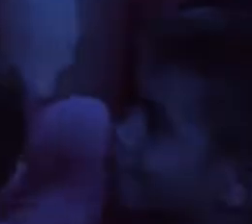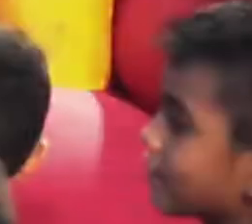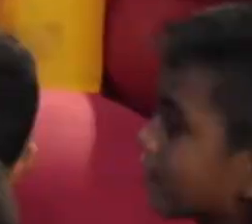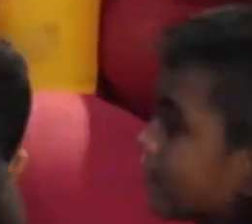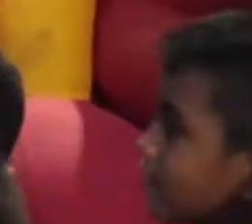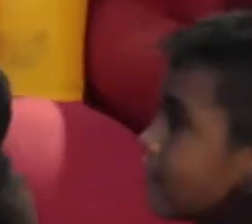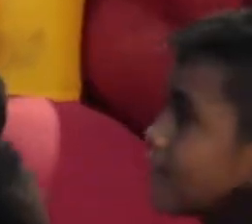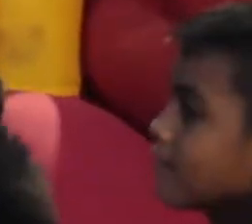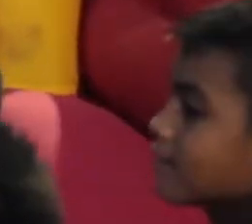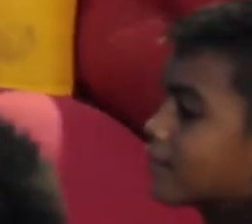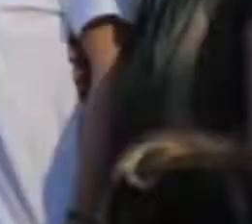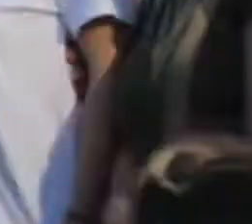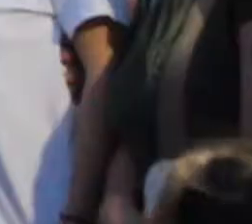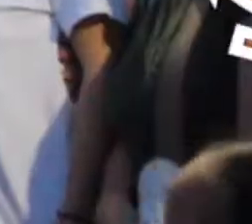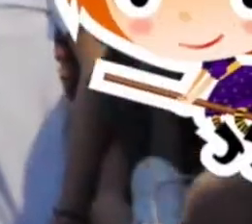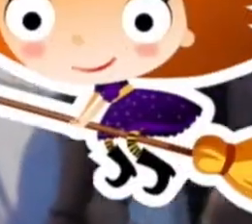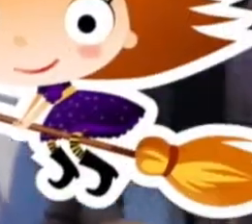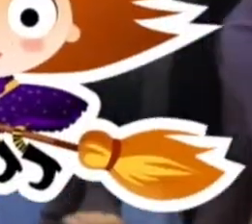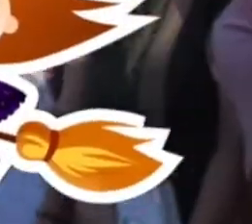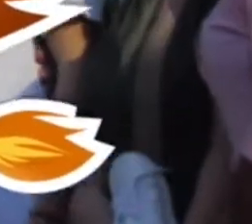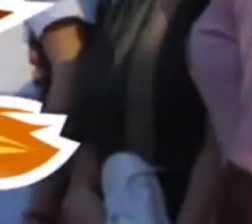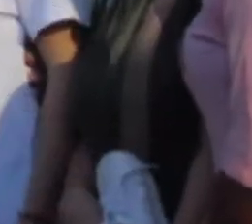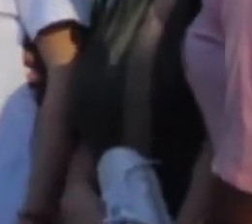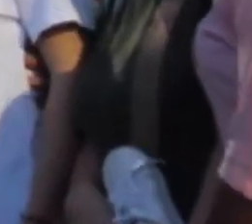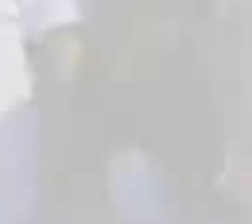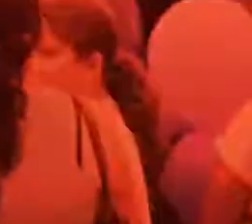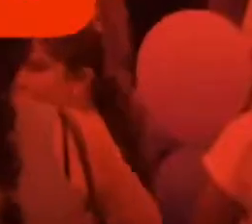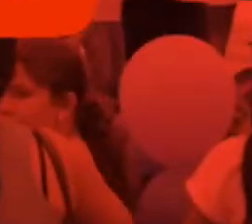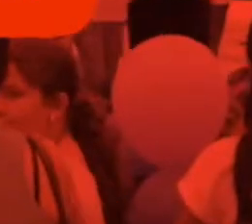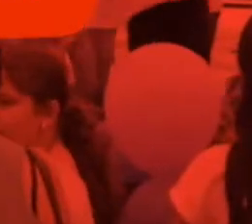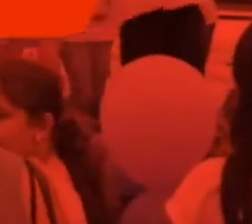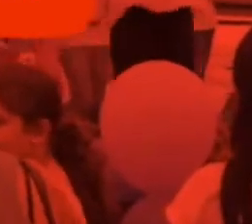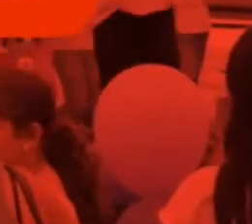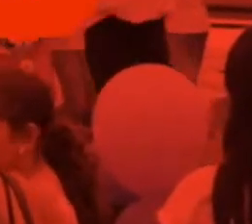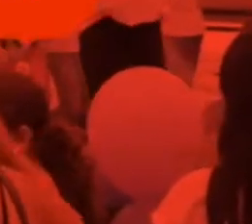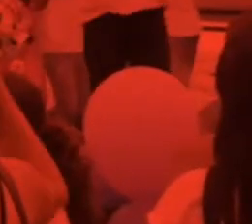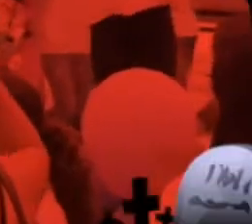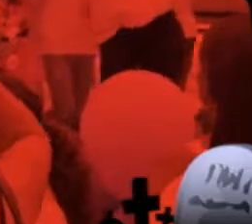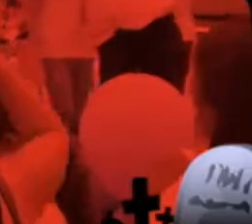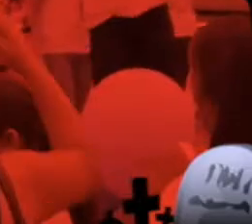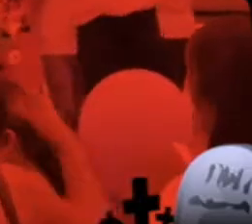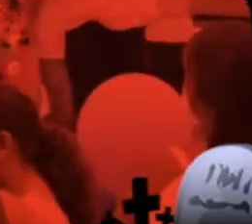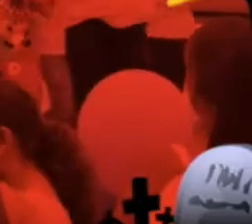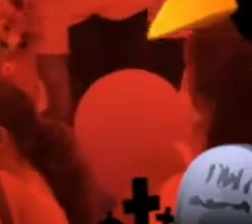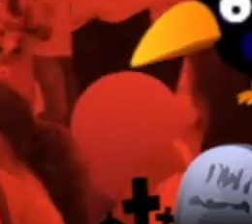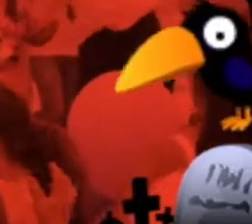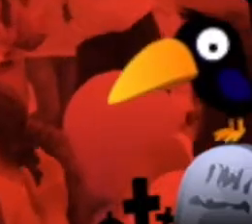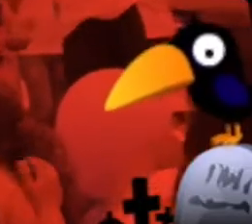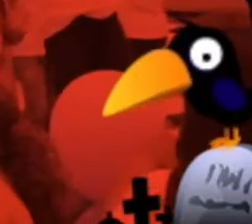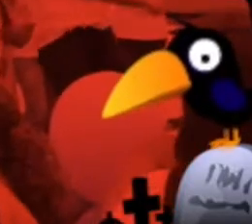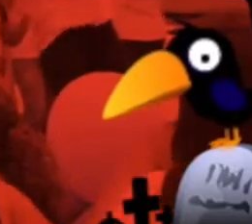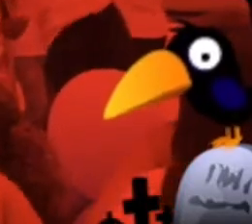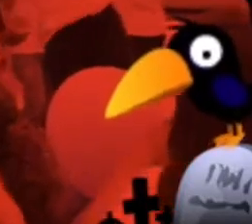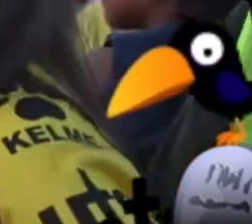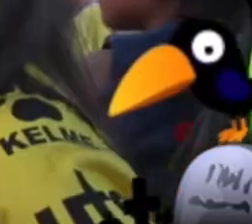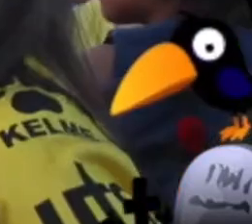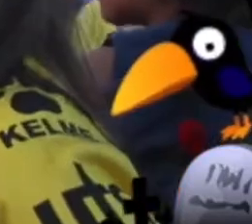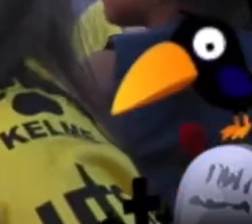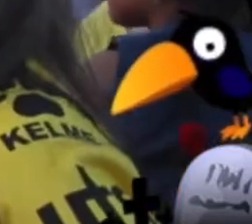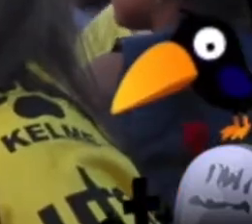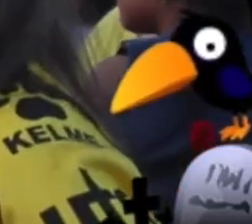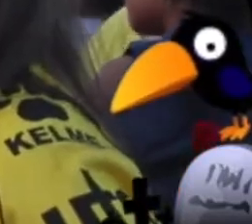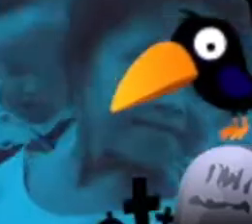todos los niños y niñas de Barranca Bermeja para que disfruten de una tarde llena de magia, diversión, regalos, sorpresas y shows musicales. Ya